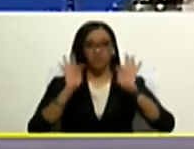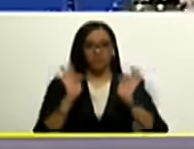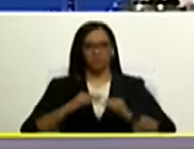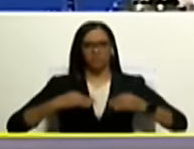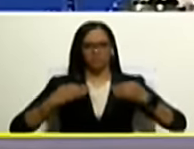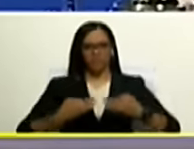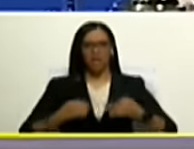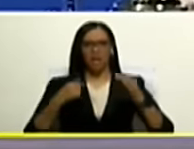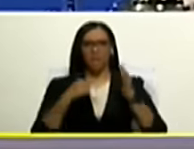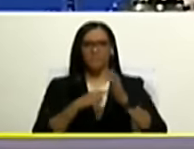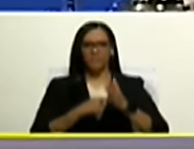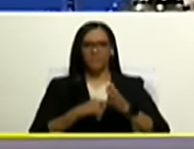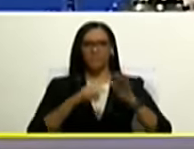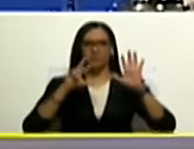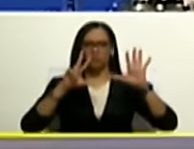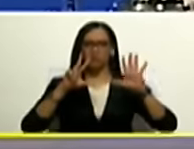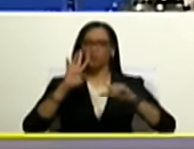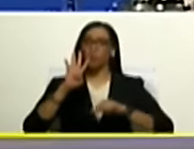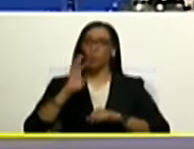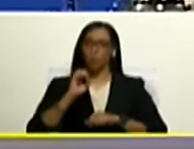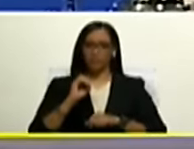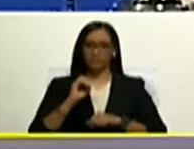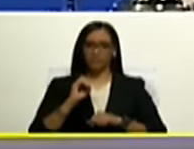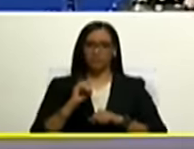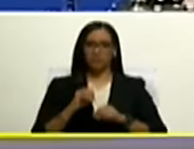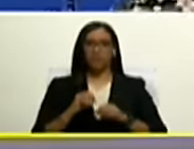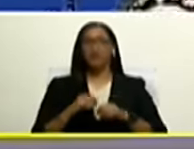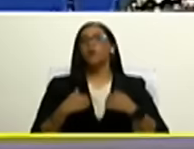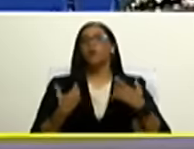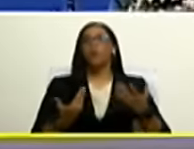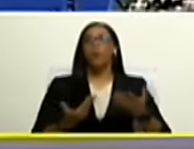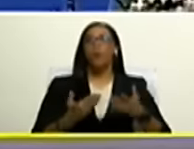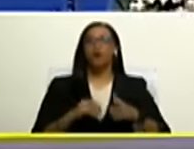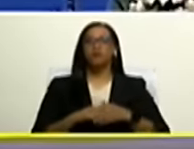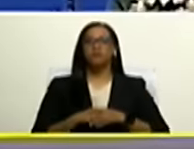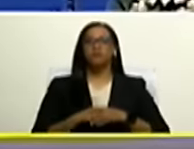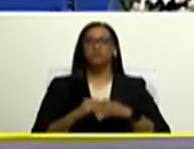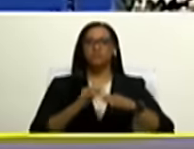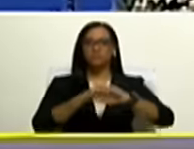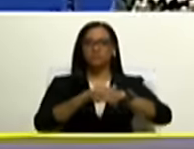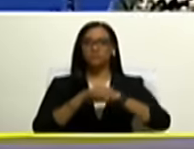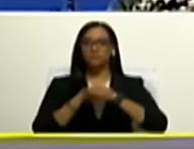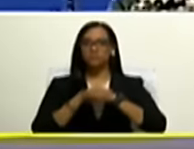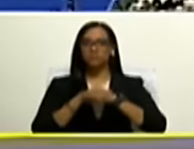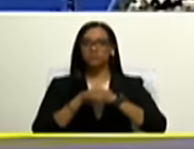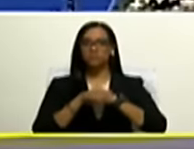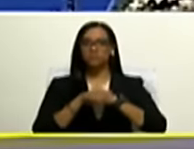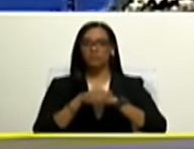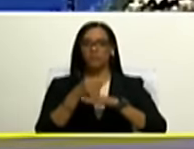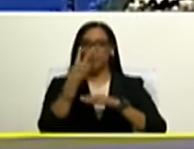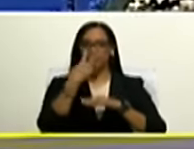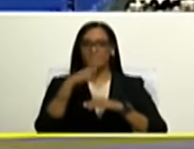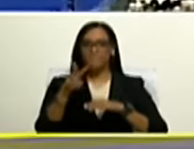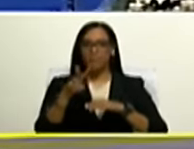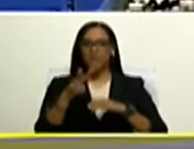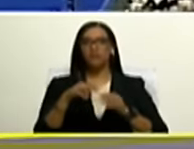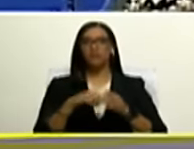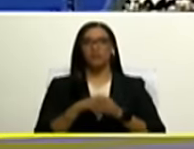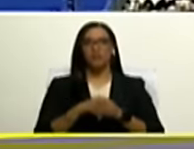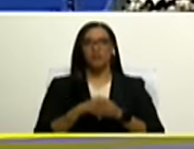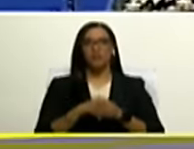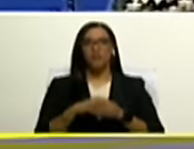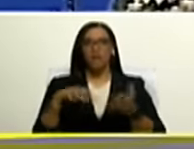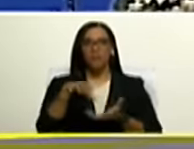en 1840, cuando el Imperio Británico, viendo el desastre interno de